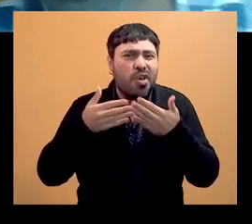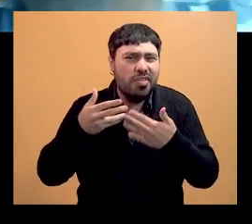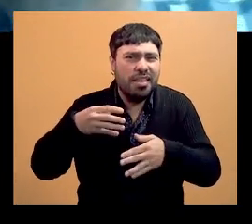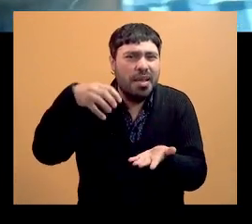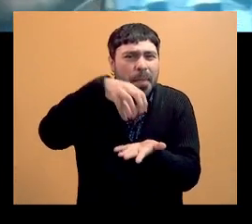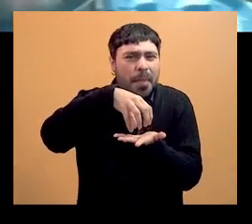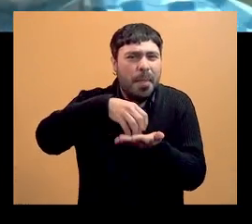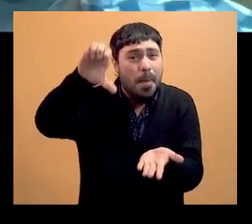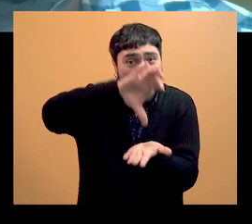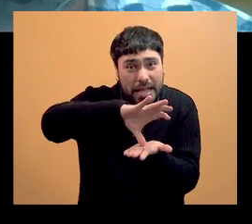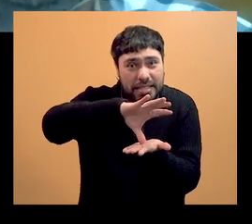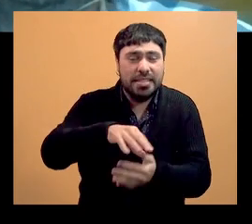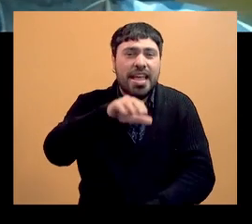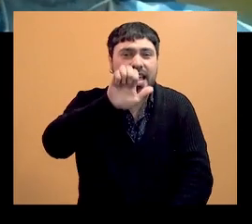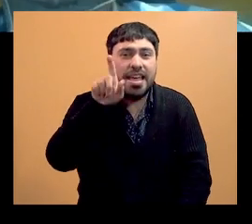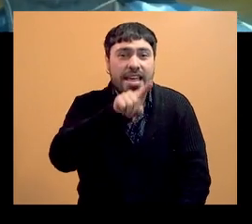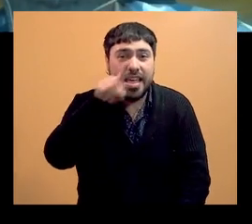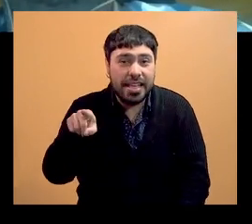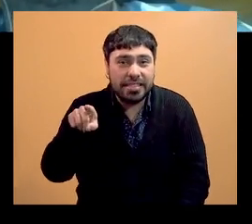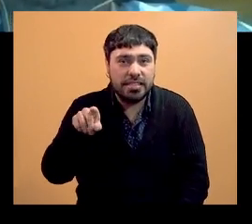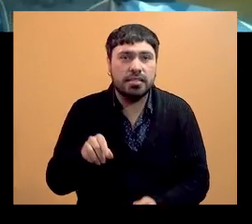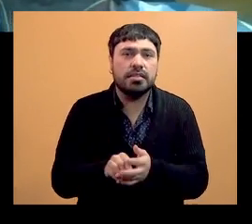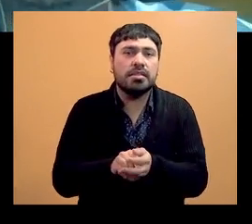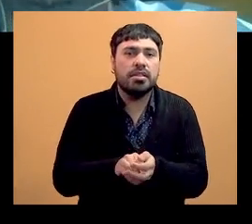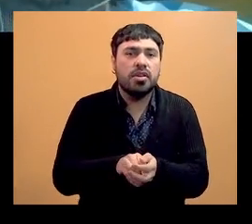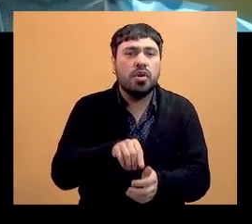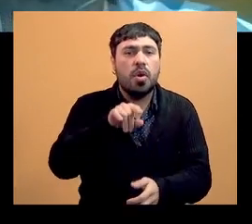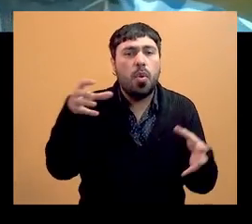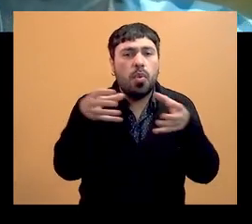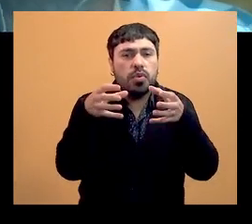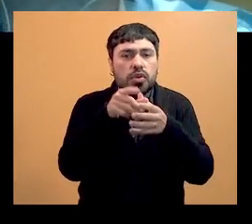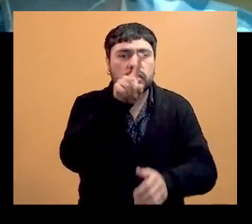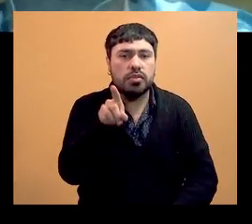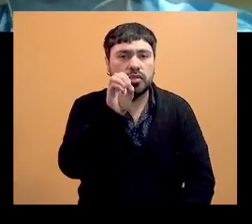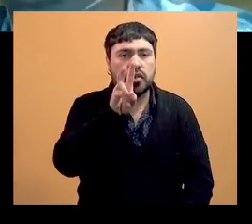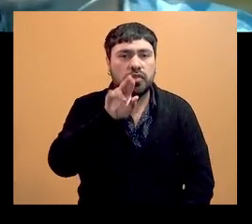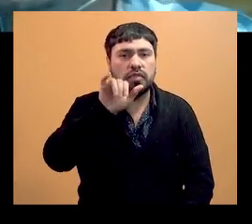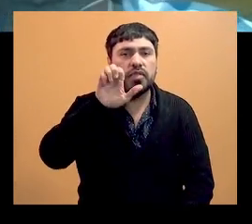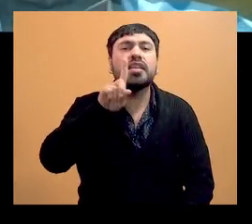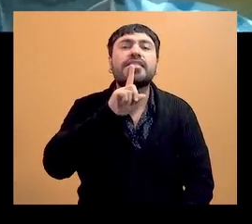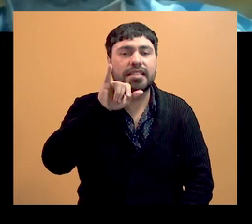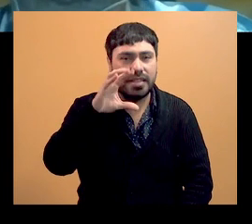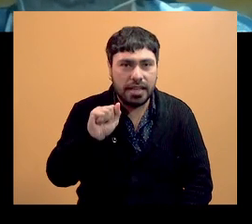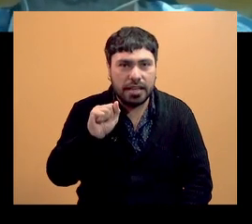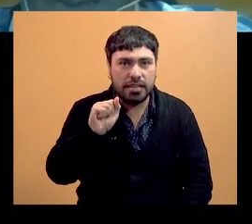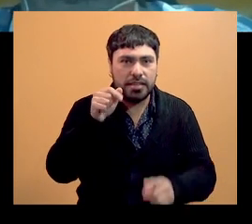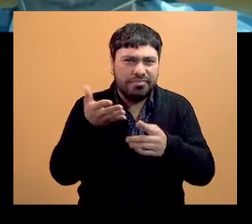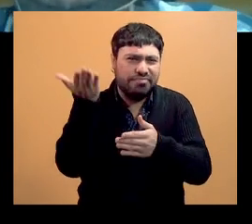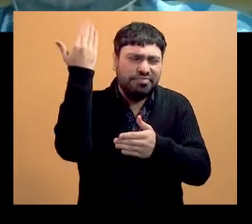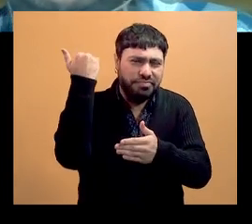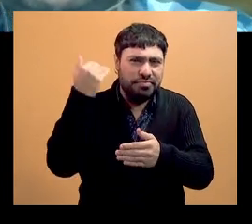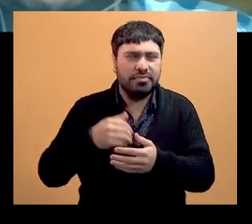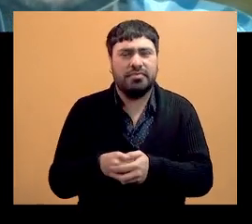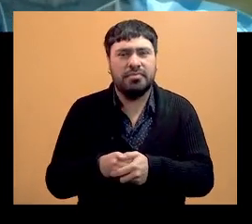finalmente, podemos decir, termina con o llega, logra sus objetivos con el programa Apolo de NASA y los Estados Unidos